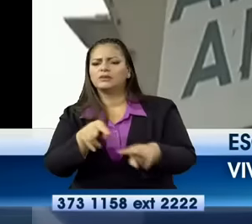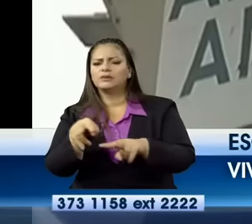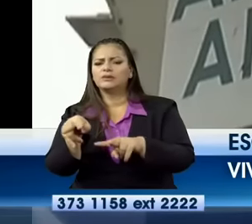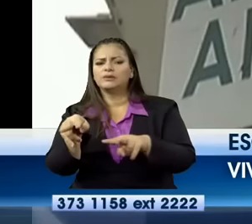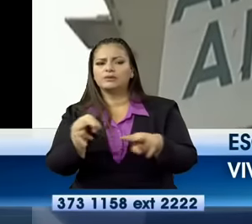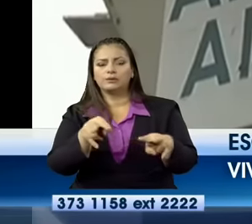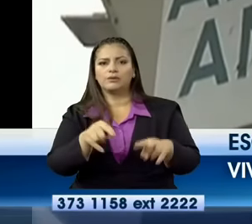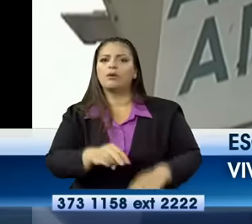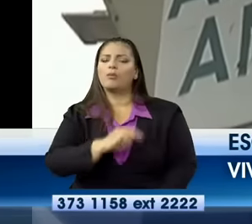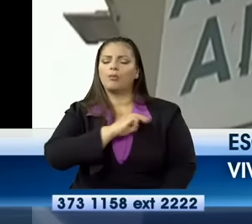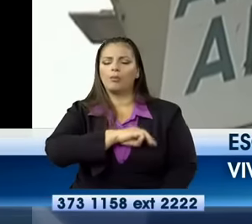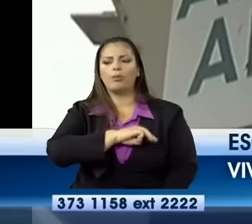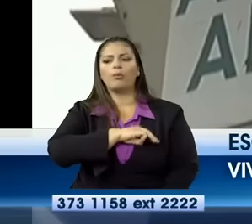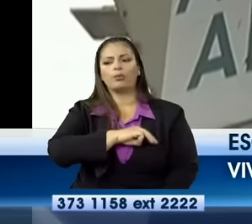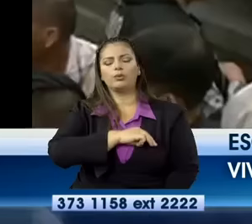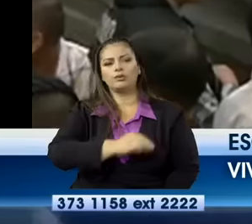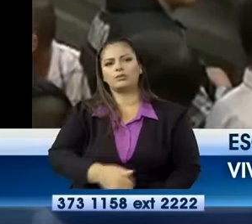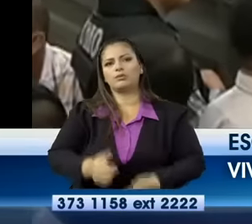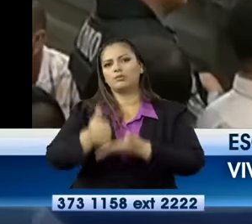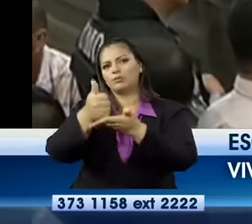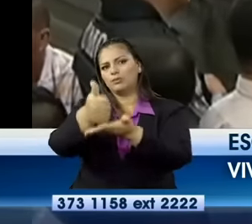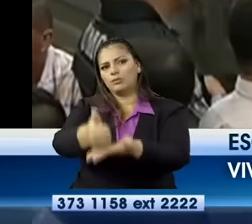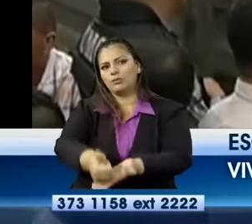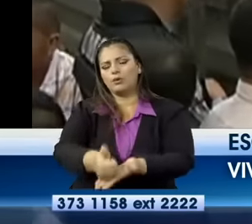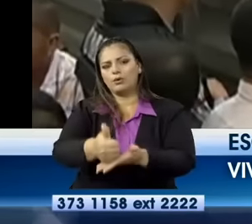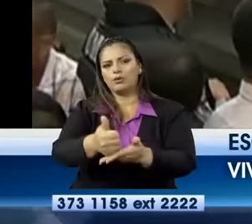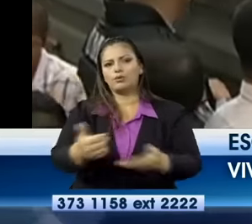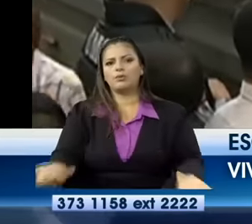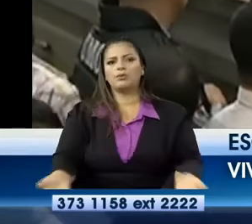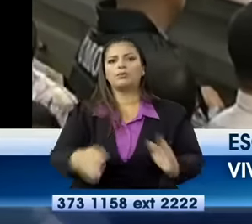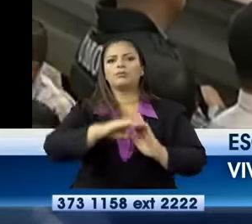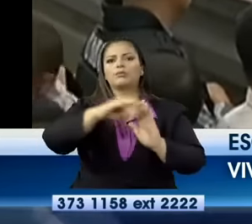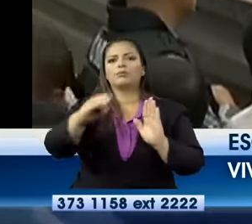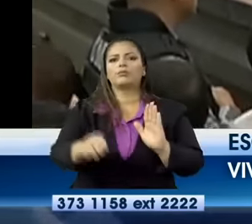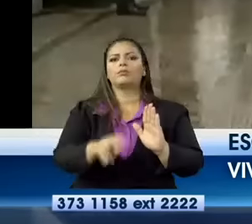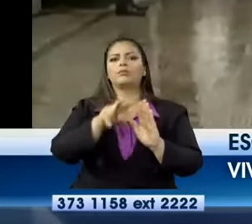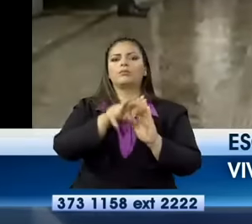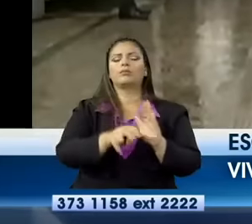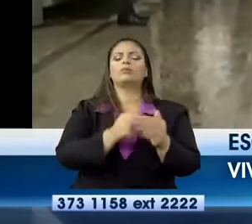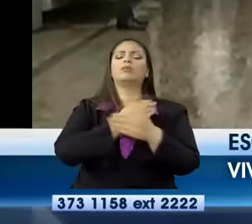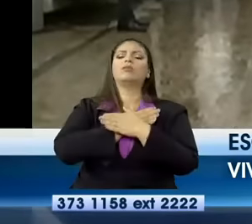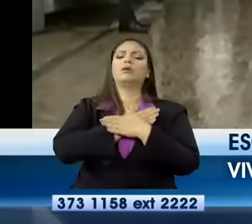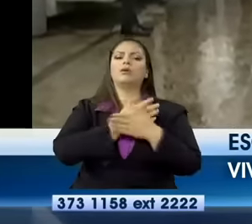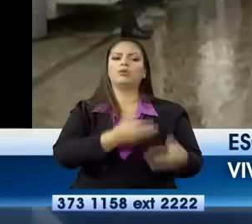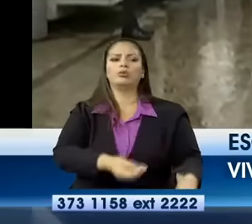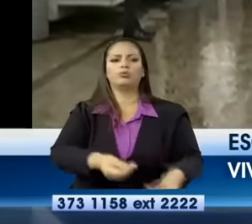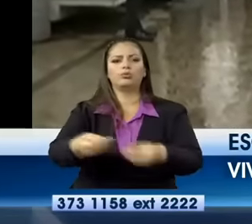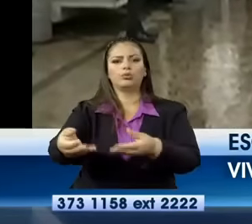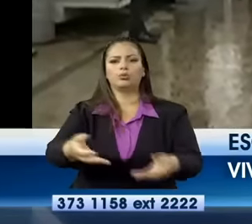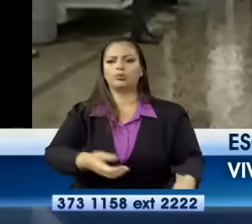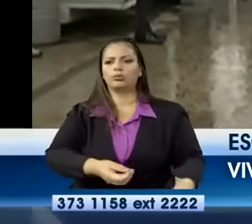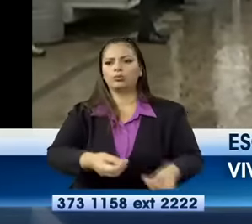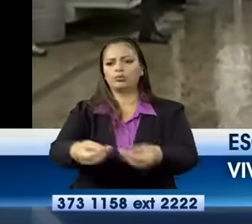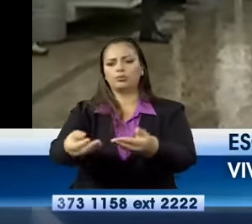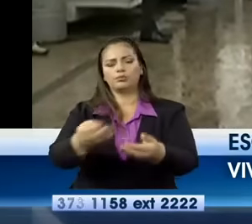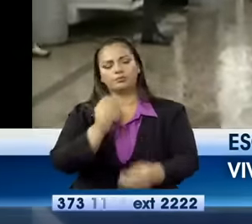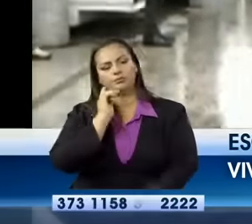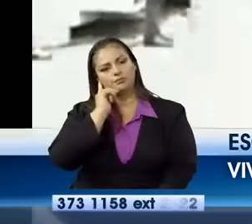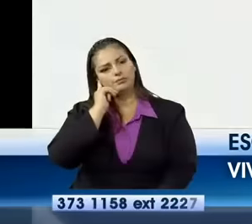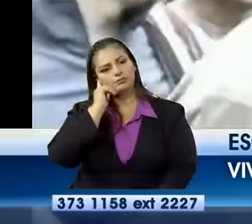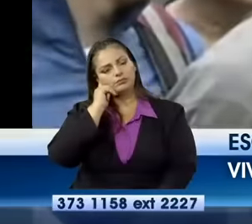de la organización de la entrega de los cuerpos asegura que esto en luta no solo a una ciudad sino que a todo un